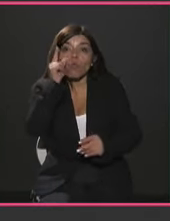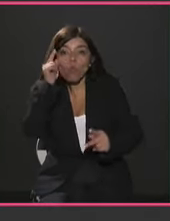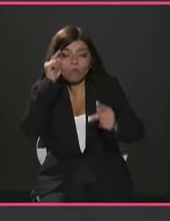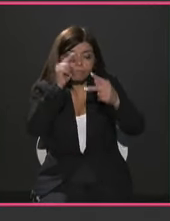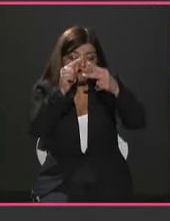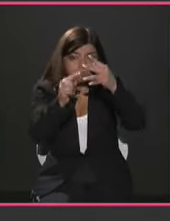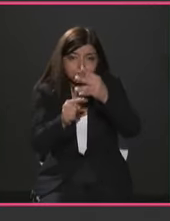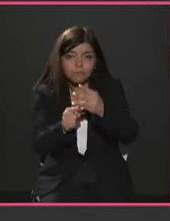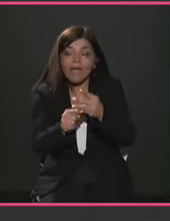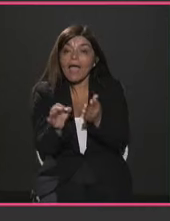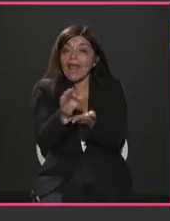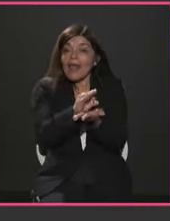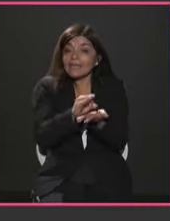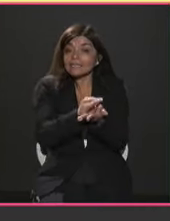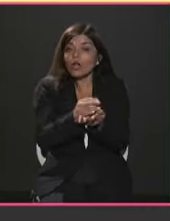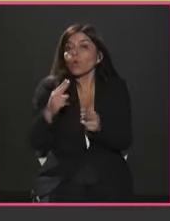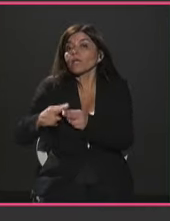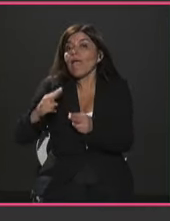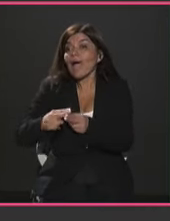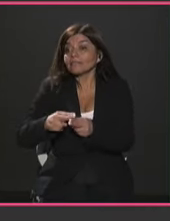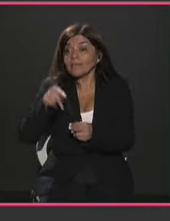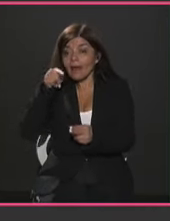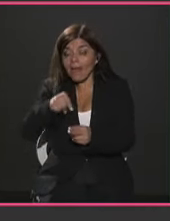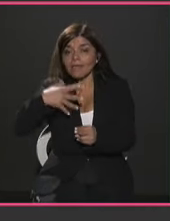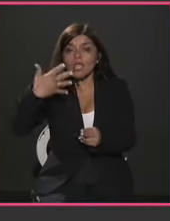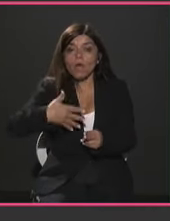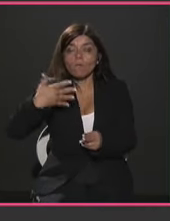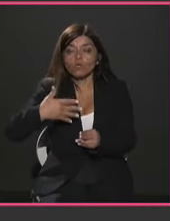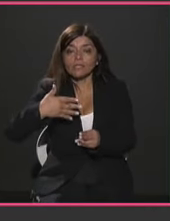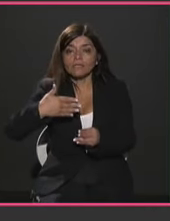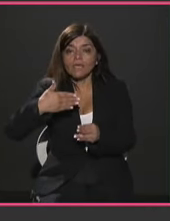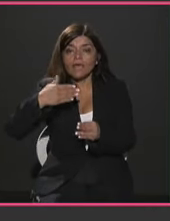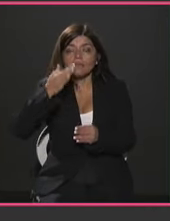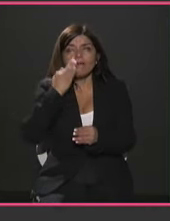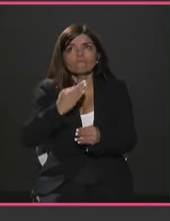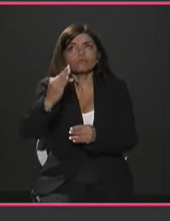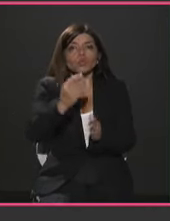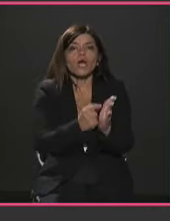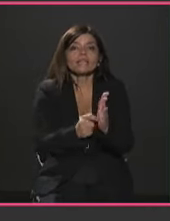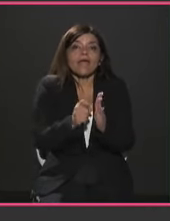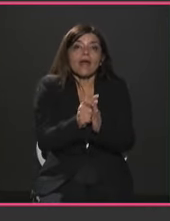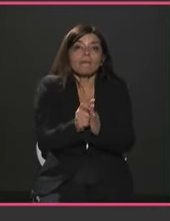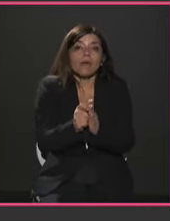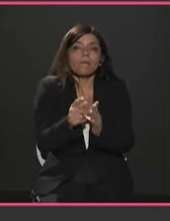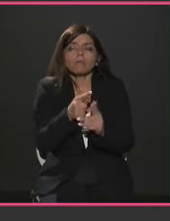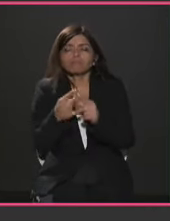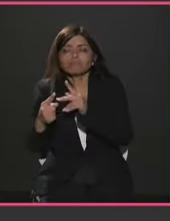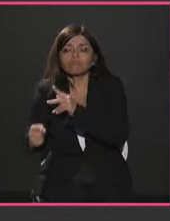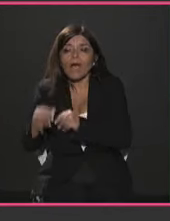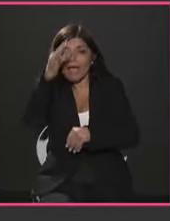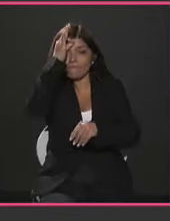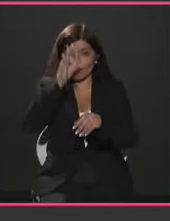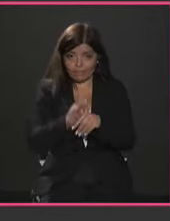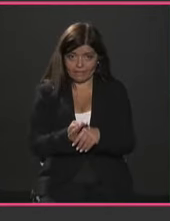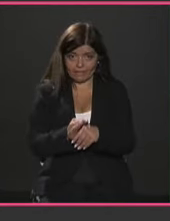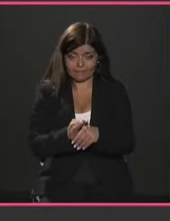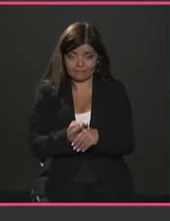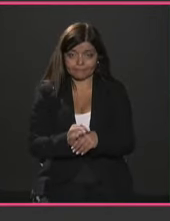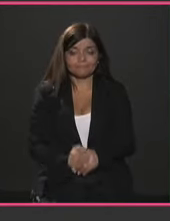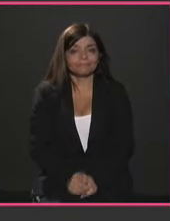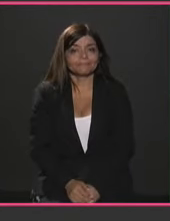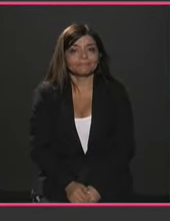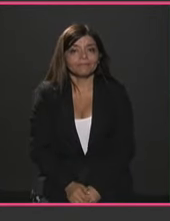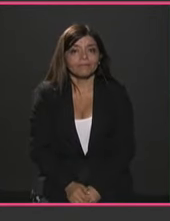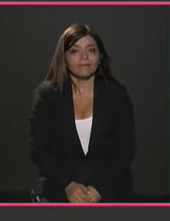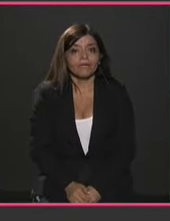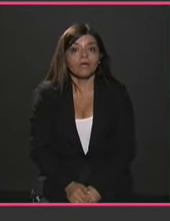que hacen estas células senescentes importantes y prometedoras desde un punto de vista de futuras terapias para muchas enfermedades ahora una